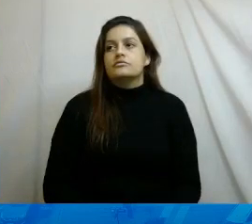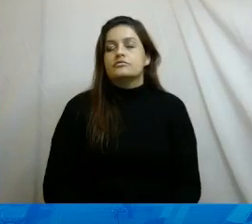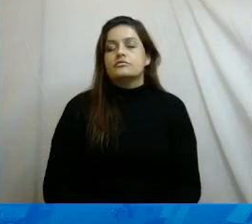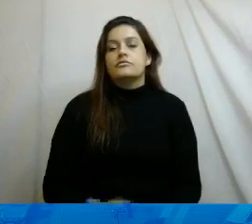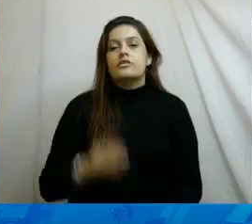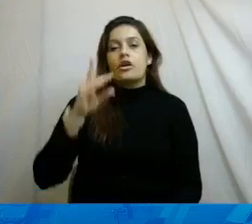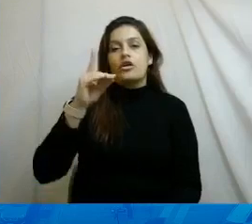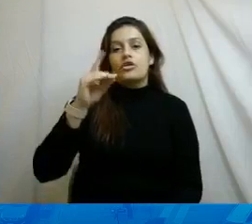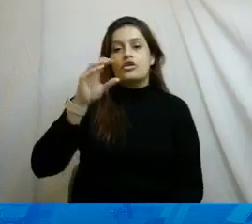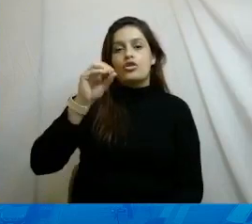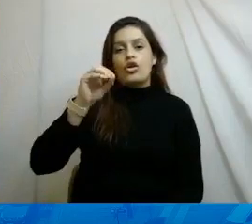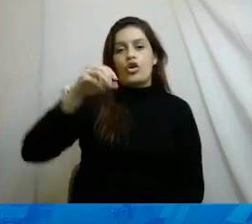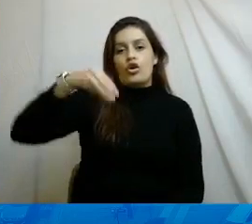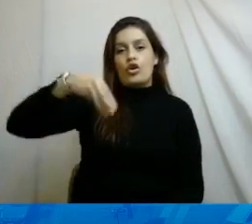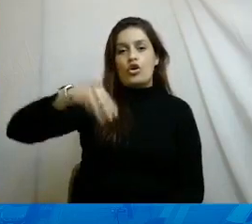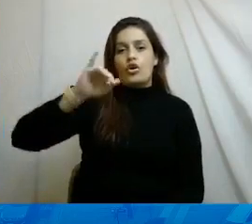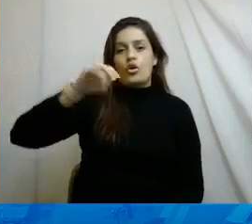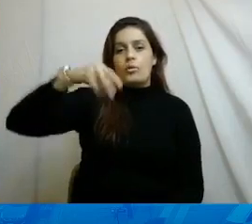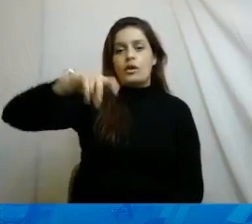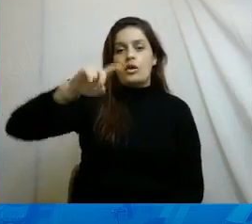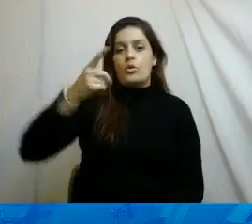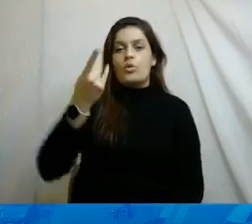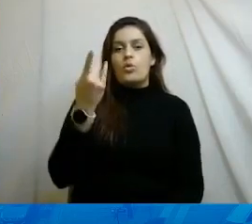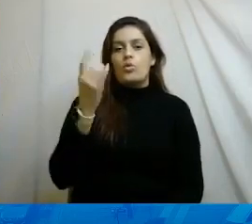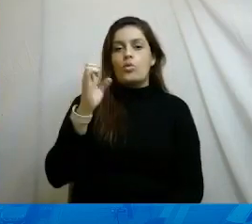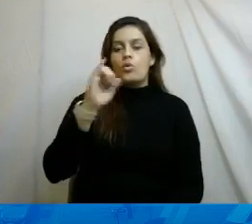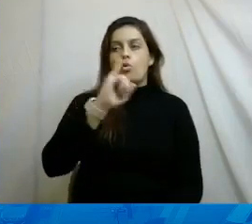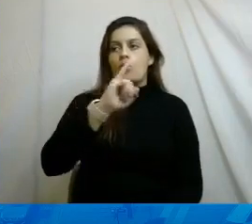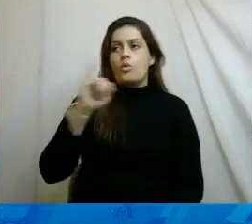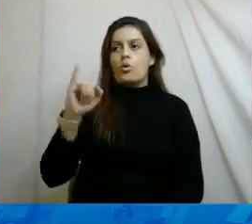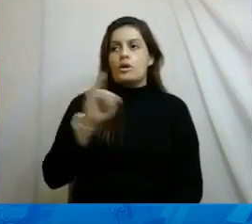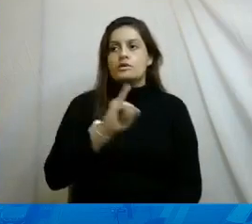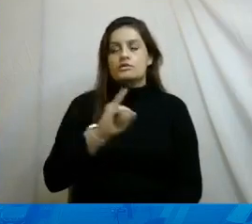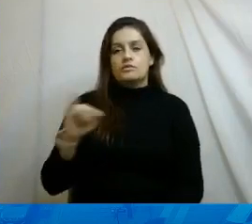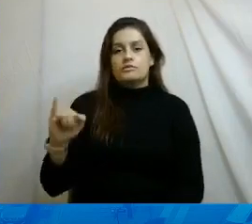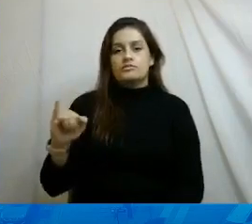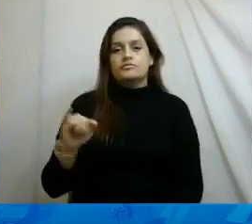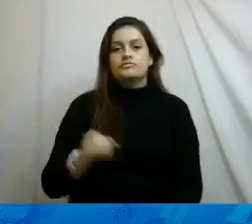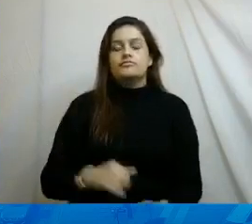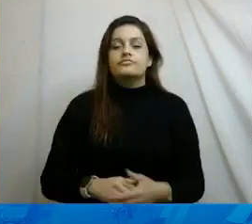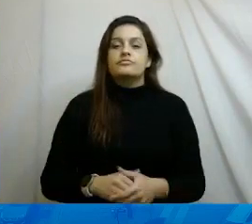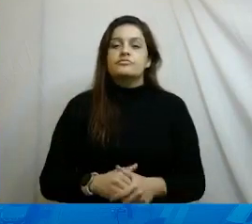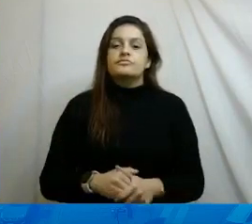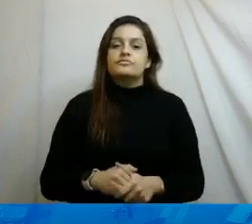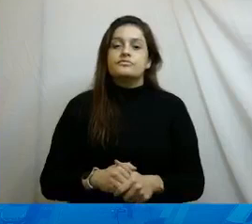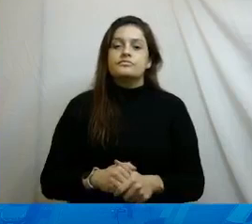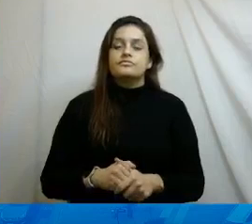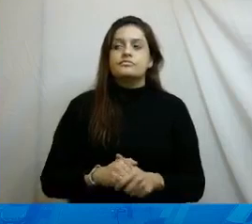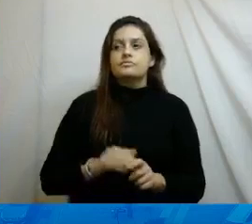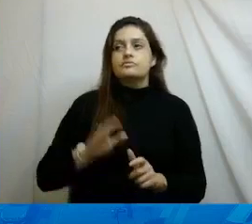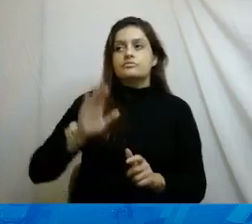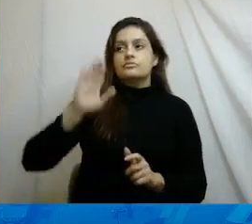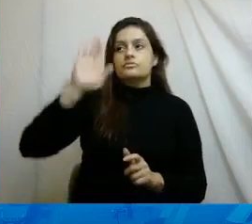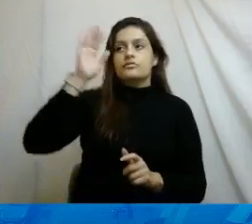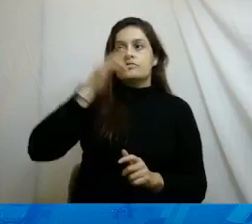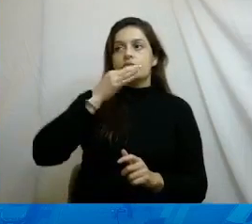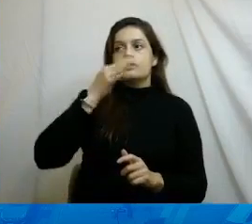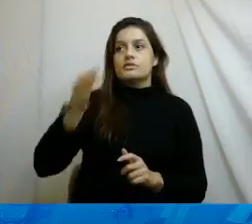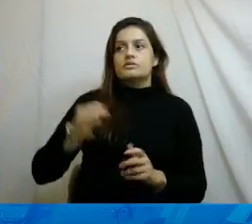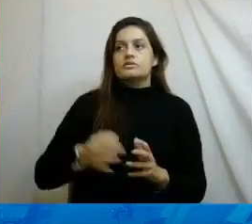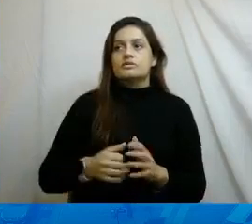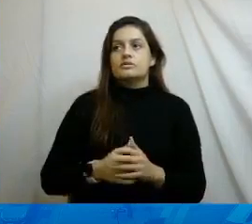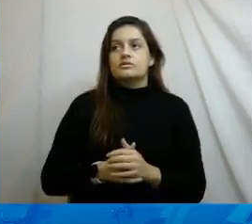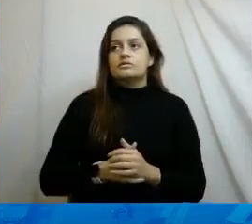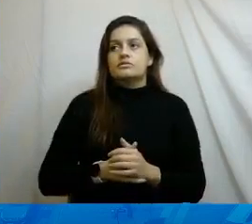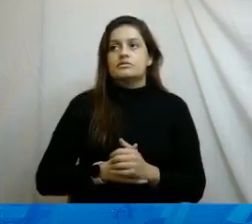Gracias, alcaldesa. Bueno, como ya lo han dicho los colegas, se valora el estar presente, conversar, vernos las caras. Yo creo